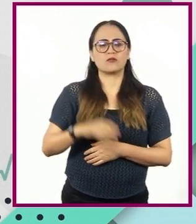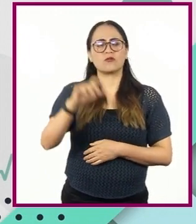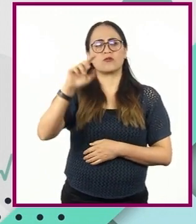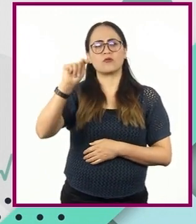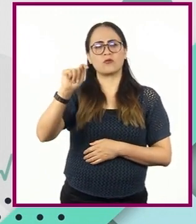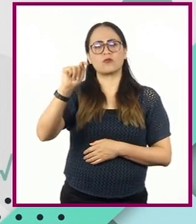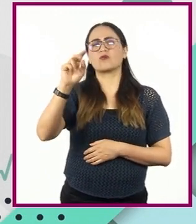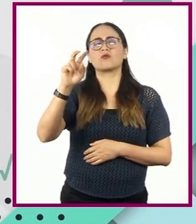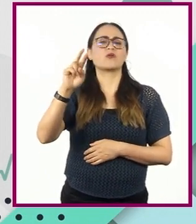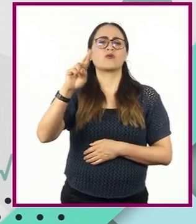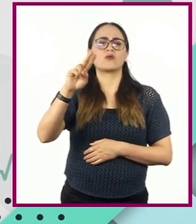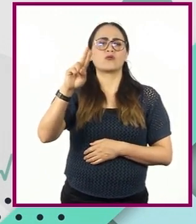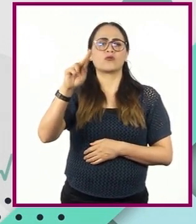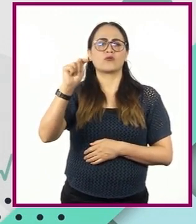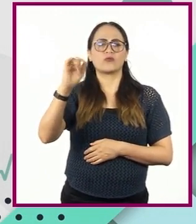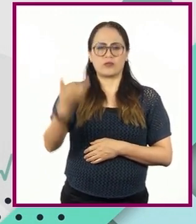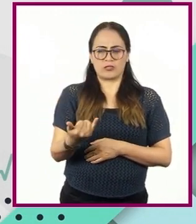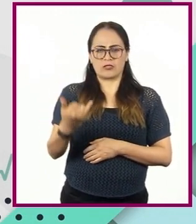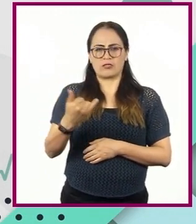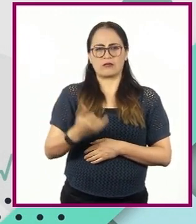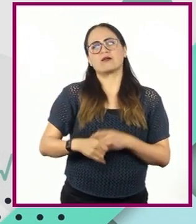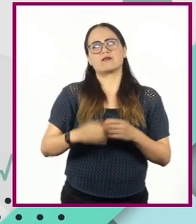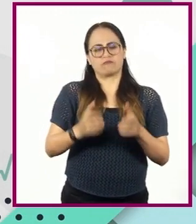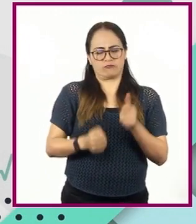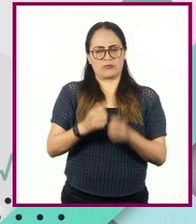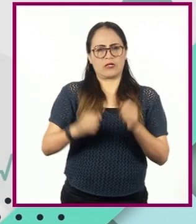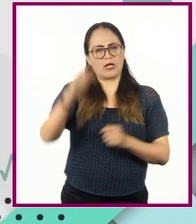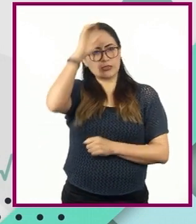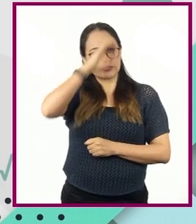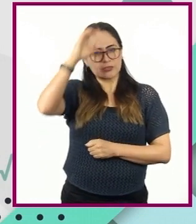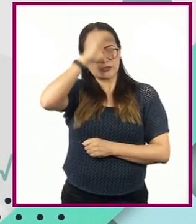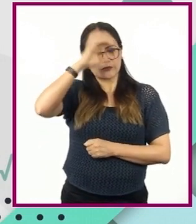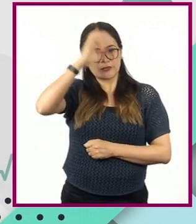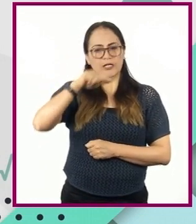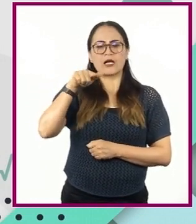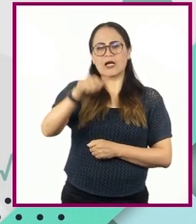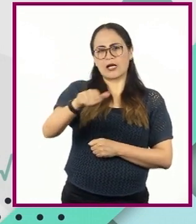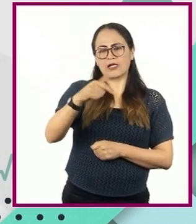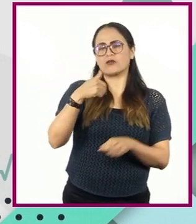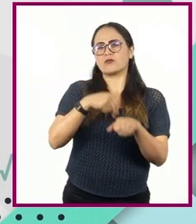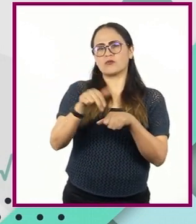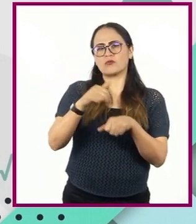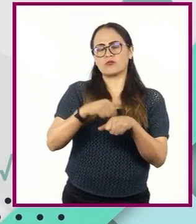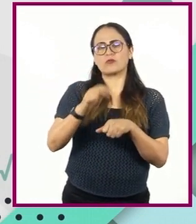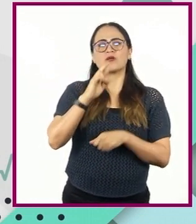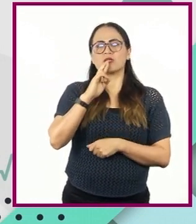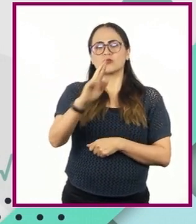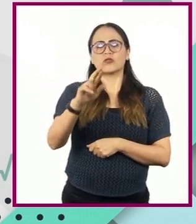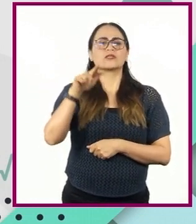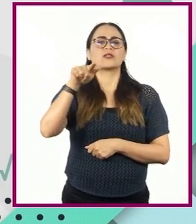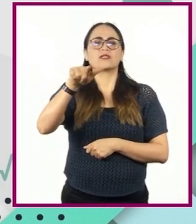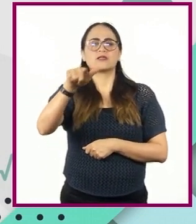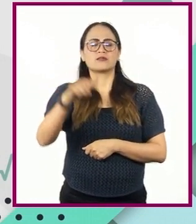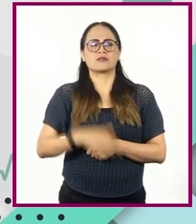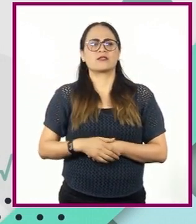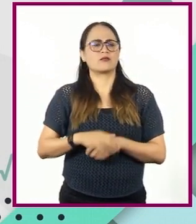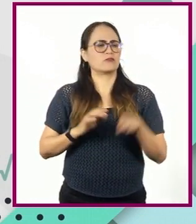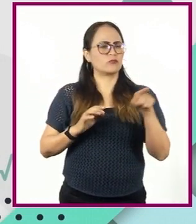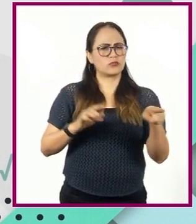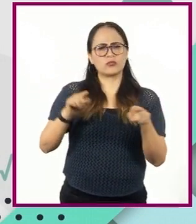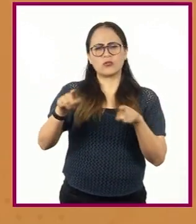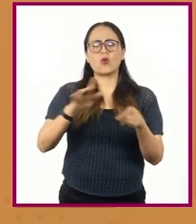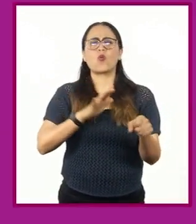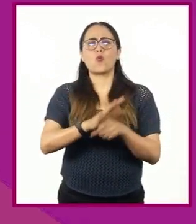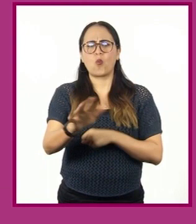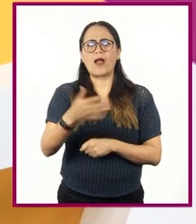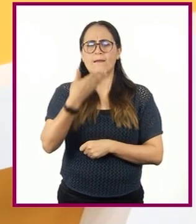una calculadora científica y el resultado que obtuvo fue 17. ¿Quién obtuvo el resultado correcto?